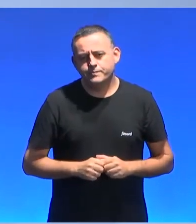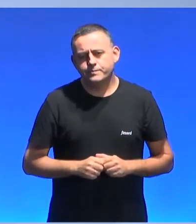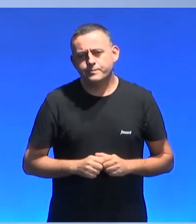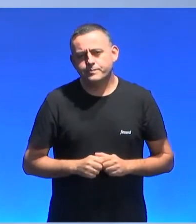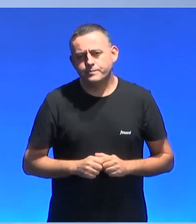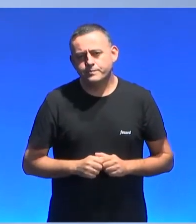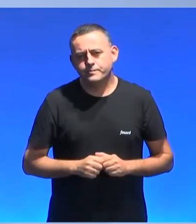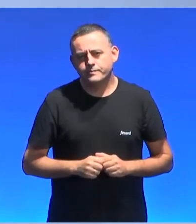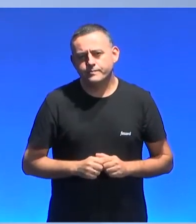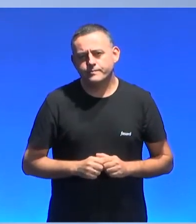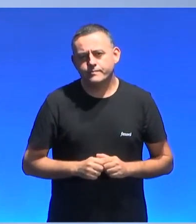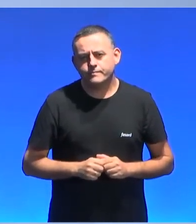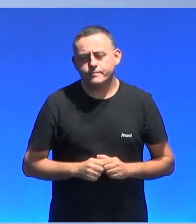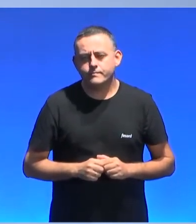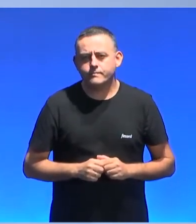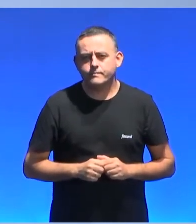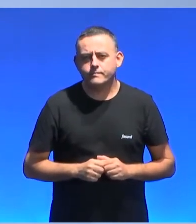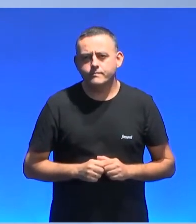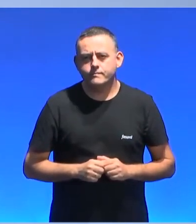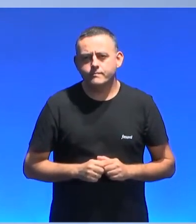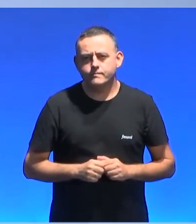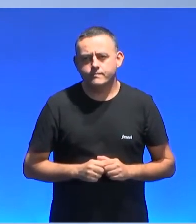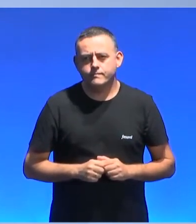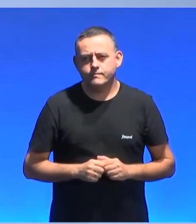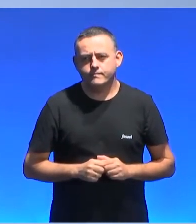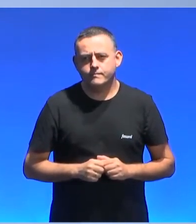Diciendo que el poder que hemos reservado